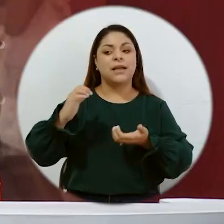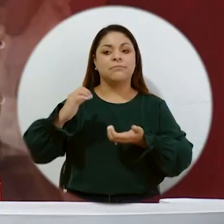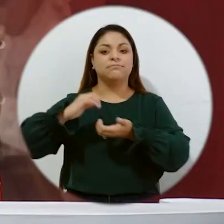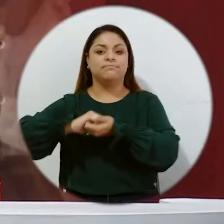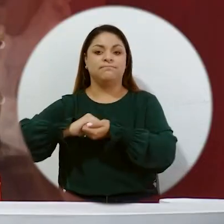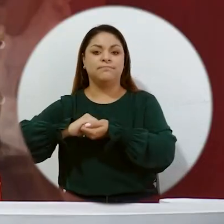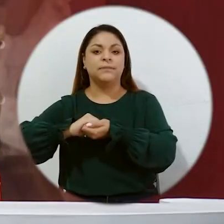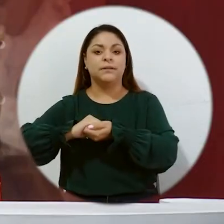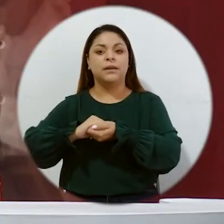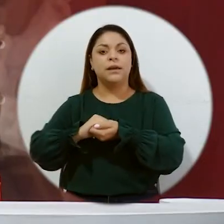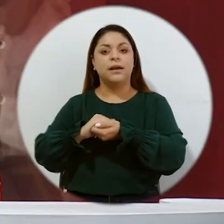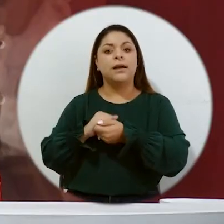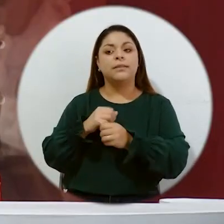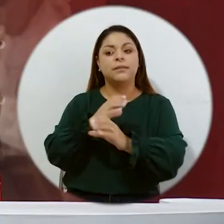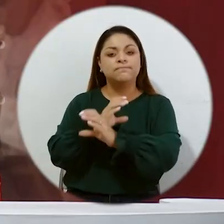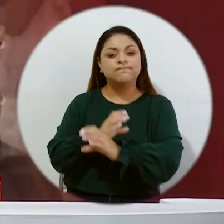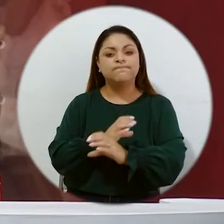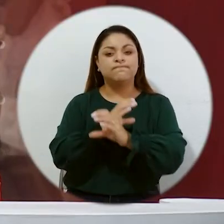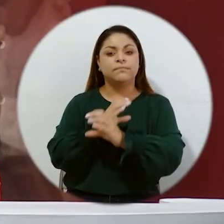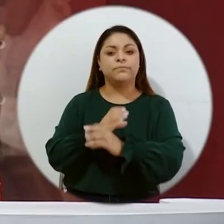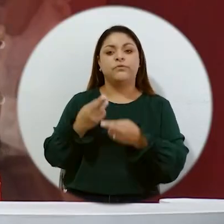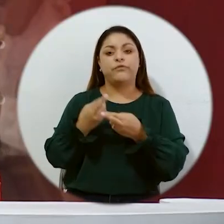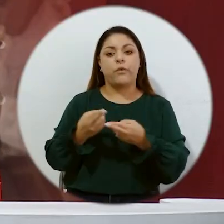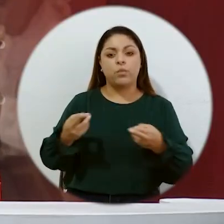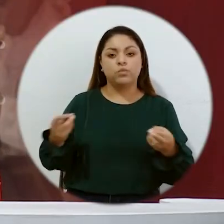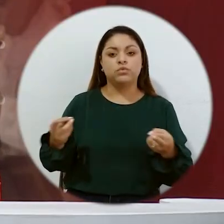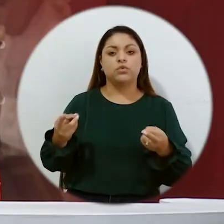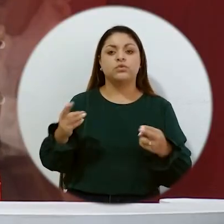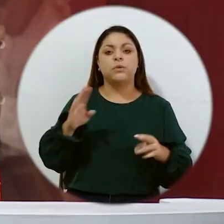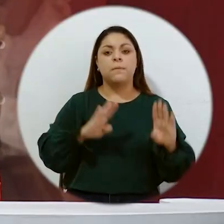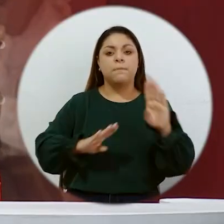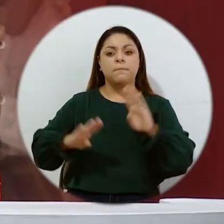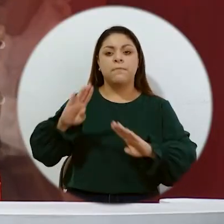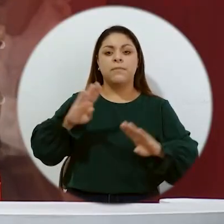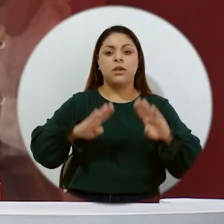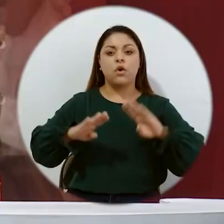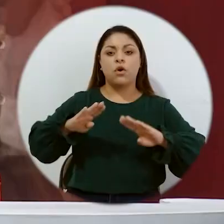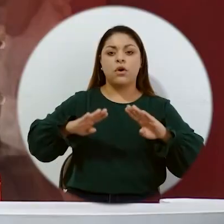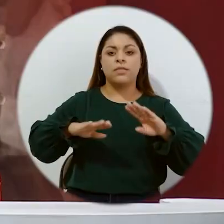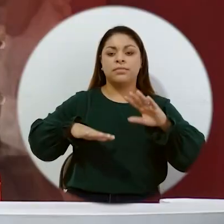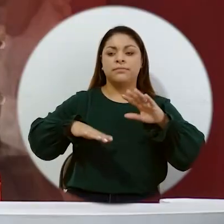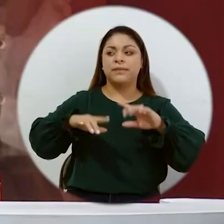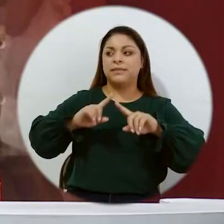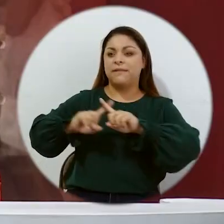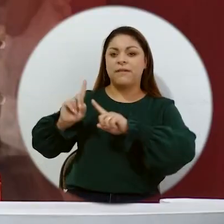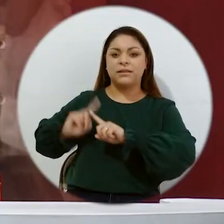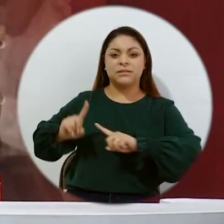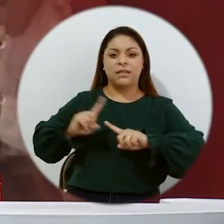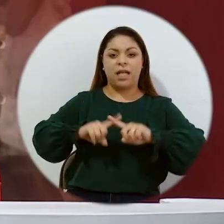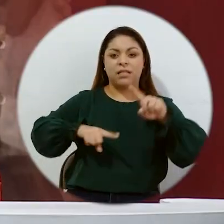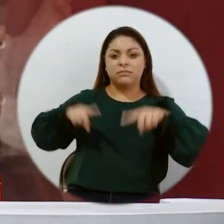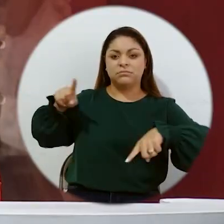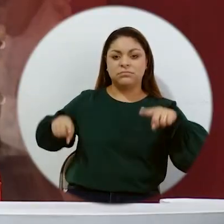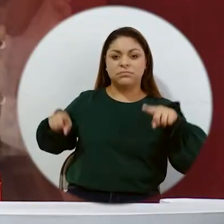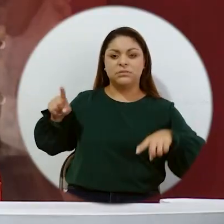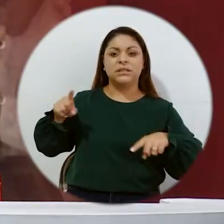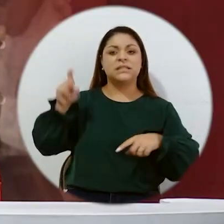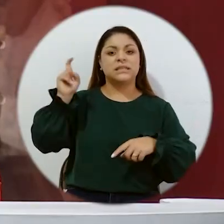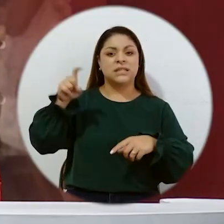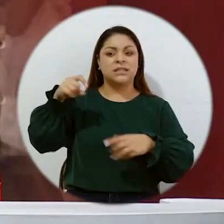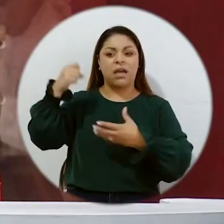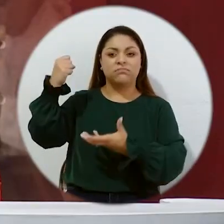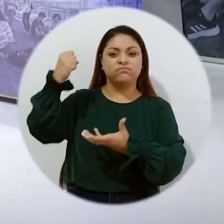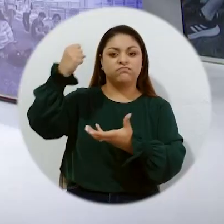la mano con una preservación de esos recursos, de esa biodiversidad, que implica inversión,